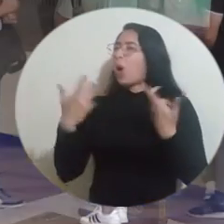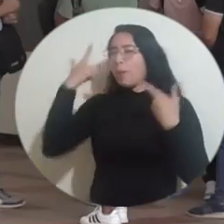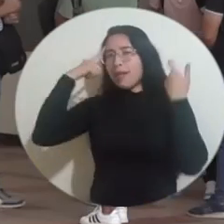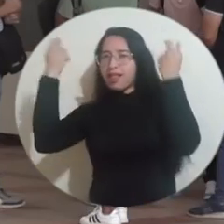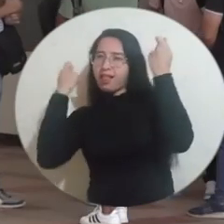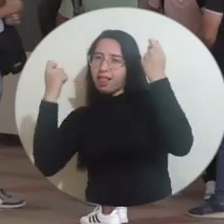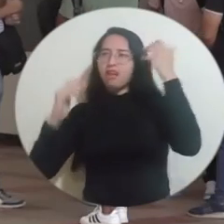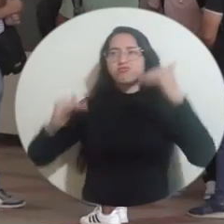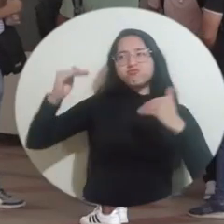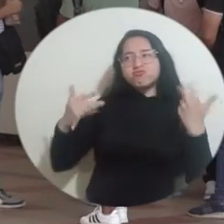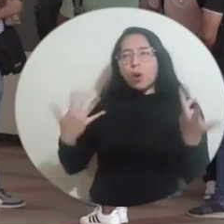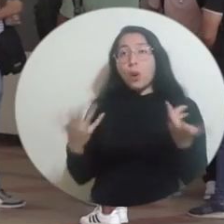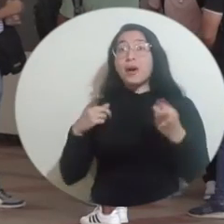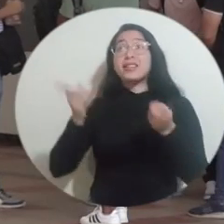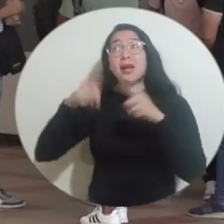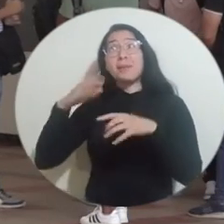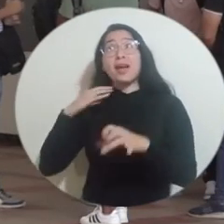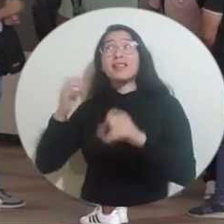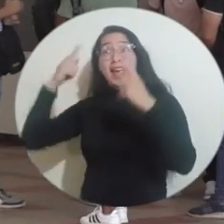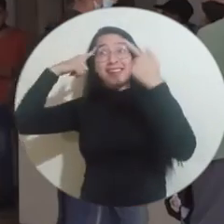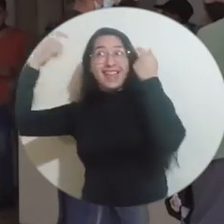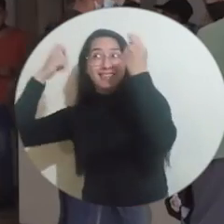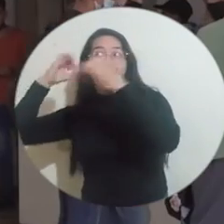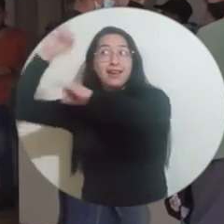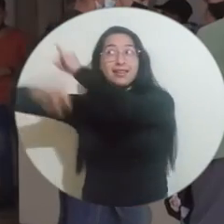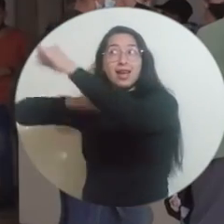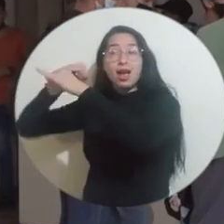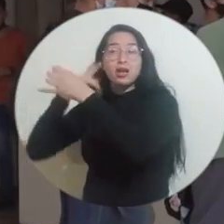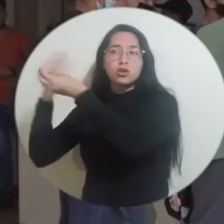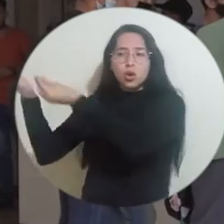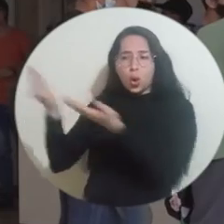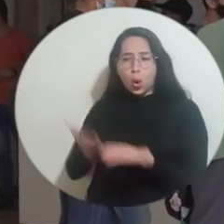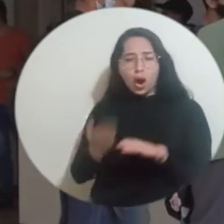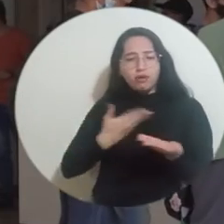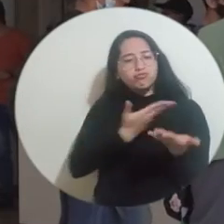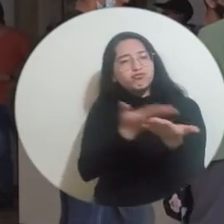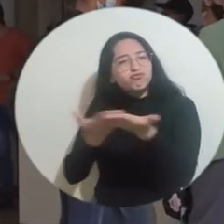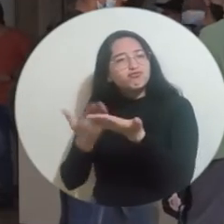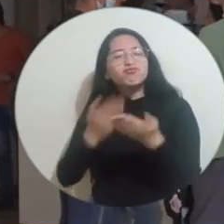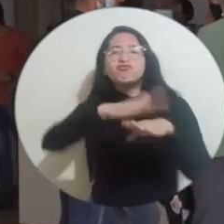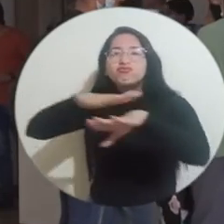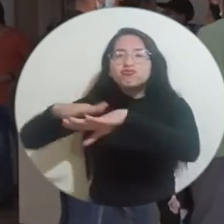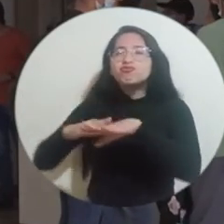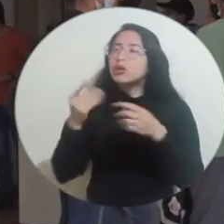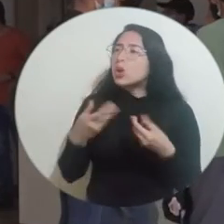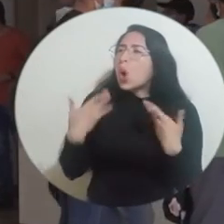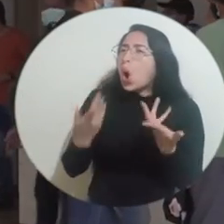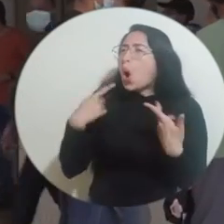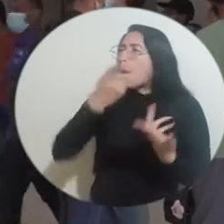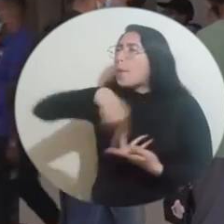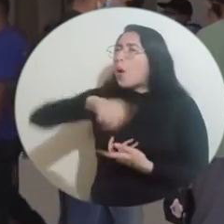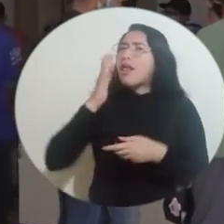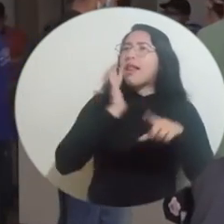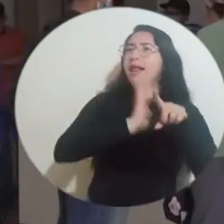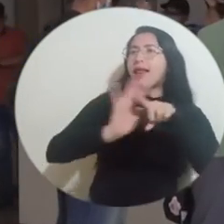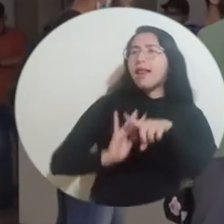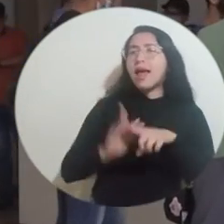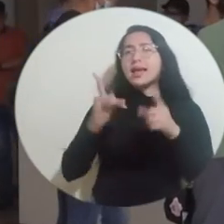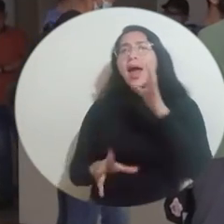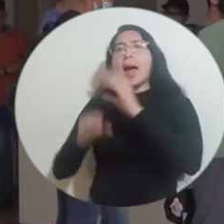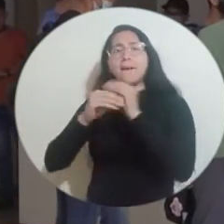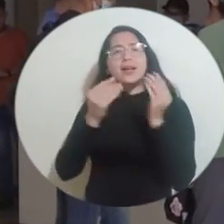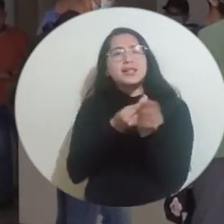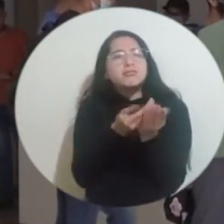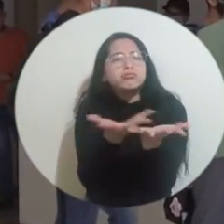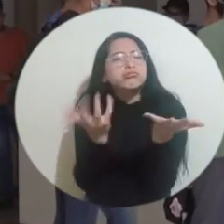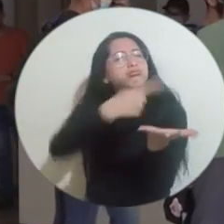Socializar dos estrategias internacionales y el objetivo es que nosotros podamos conocer cómo vendría siendo y cuál